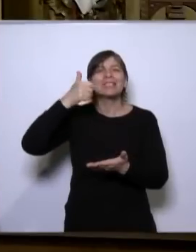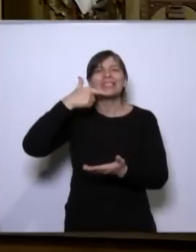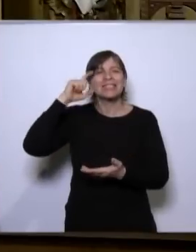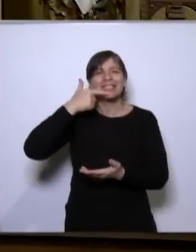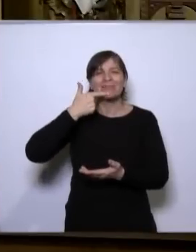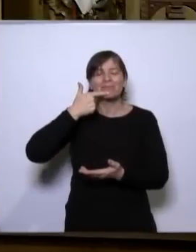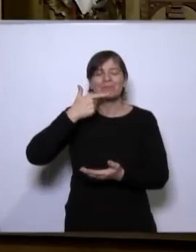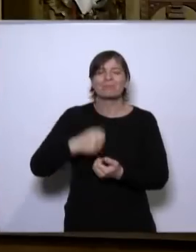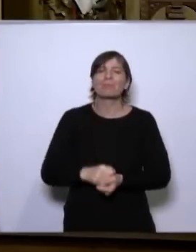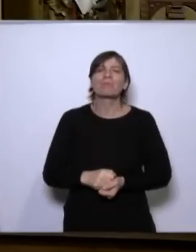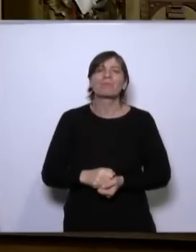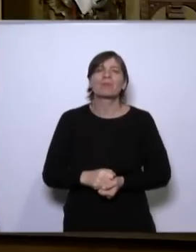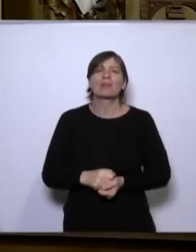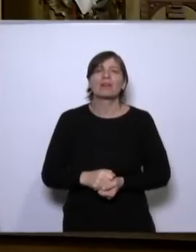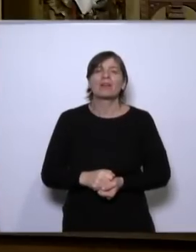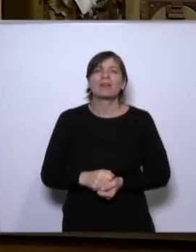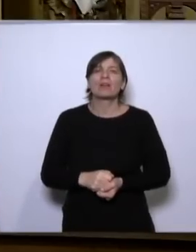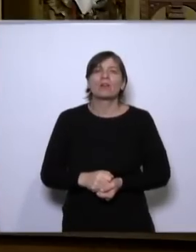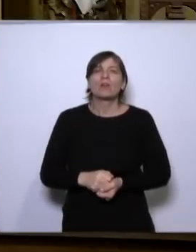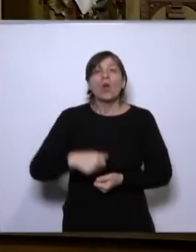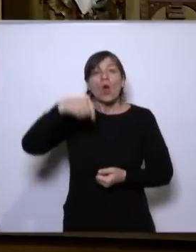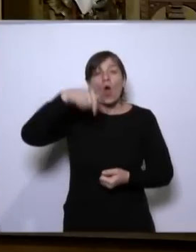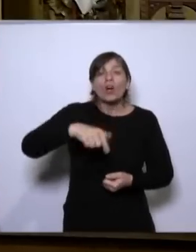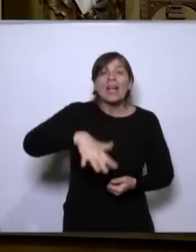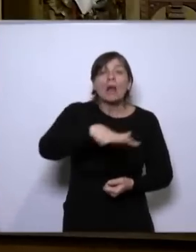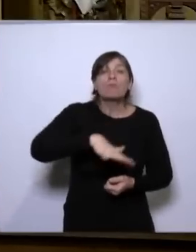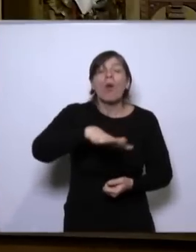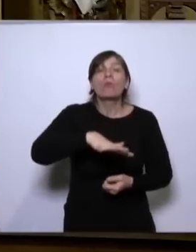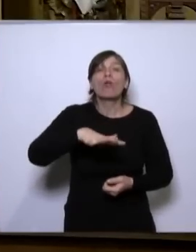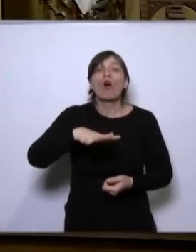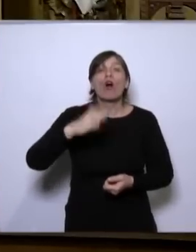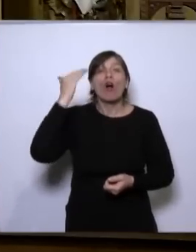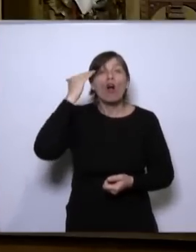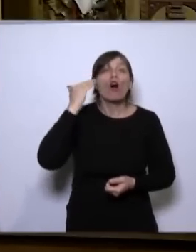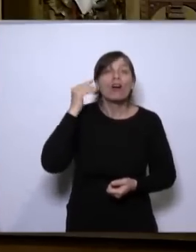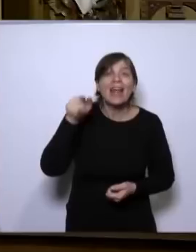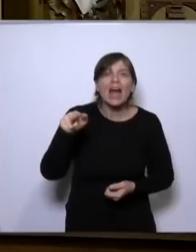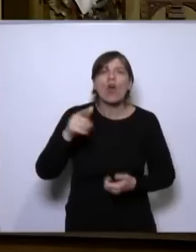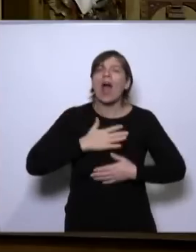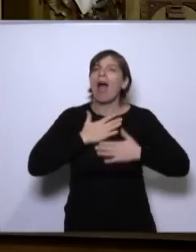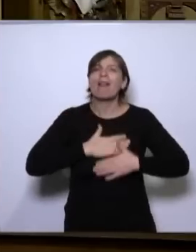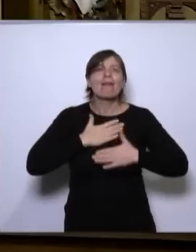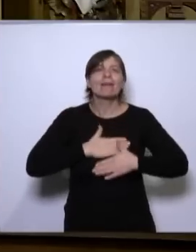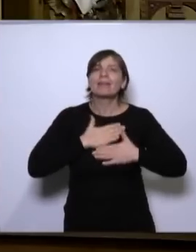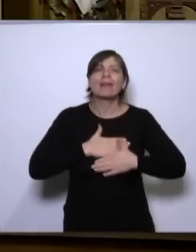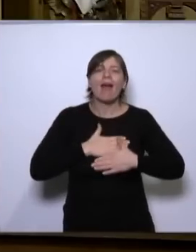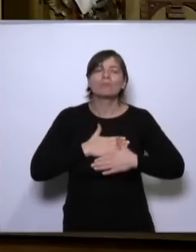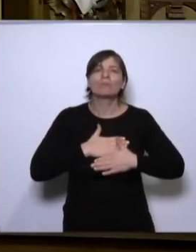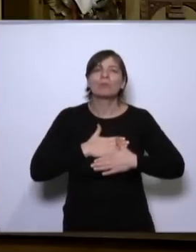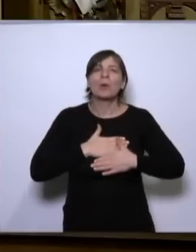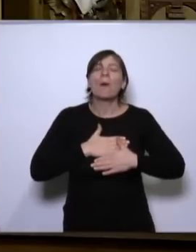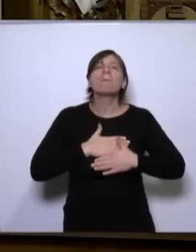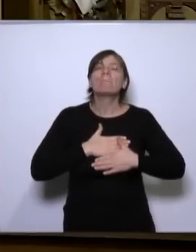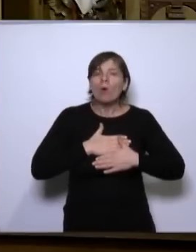30 años después, el pueblo coreano tuvo la gran alegría porque